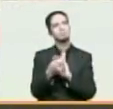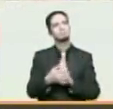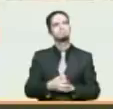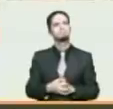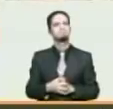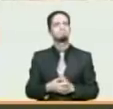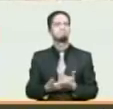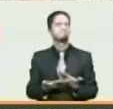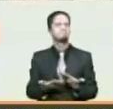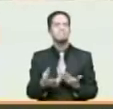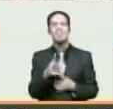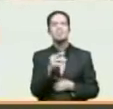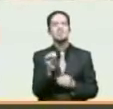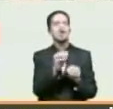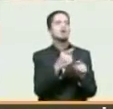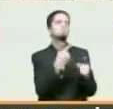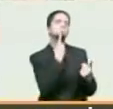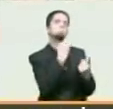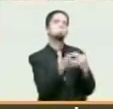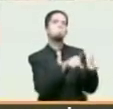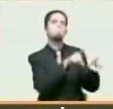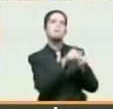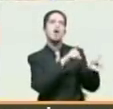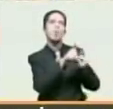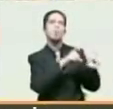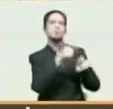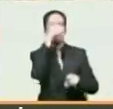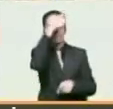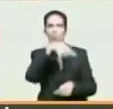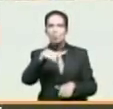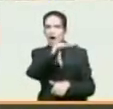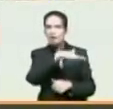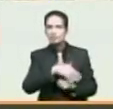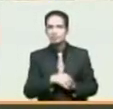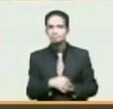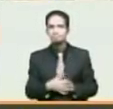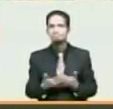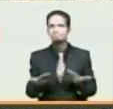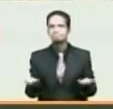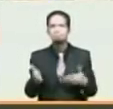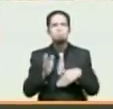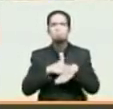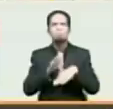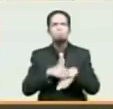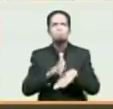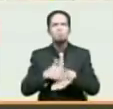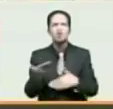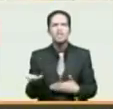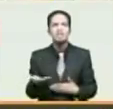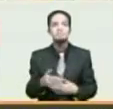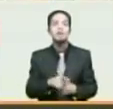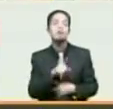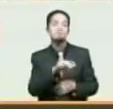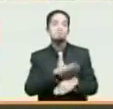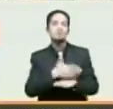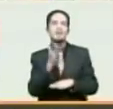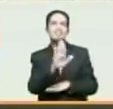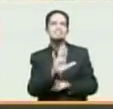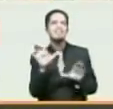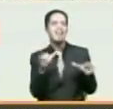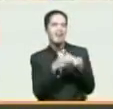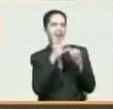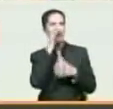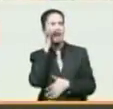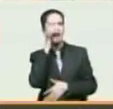No se convocó al poder constituyente originario. ¿Por qué? Porque así son las oligarquías.